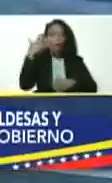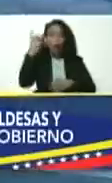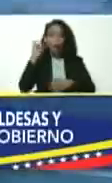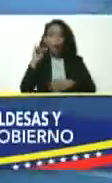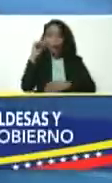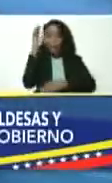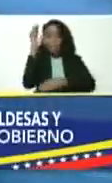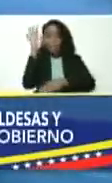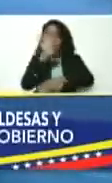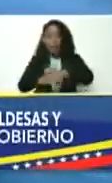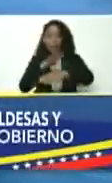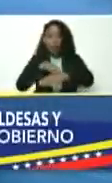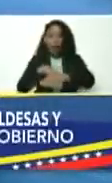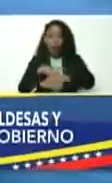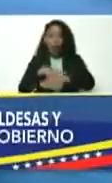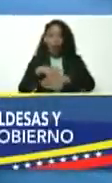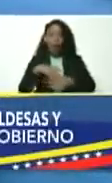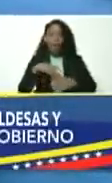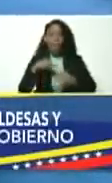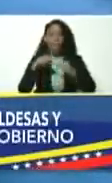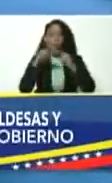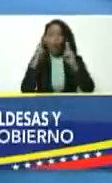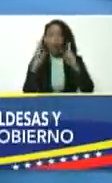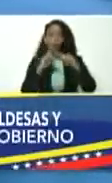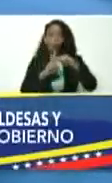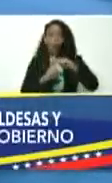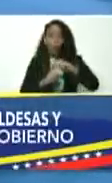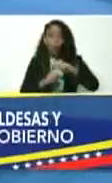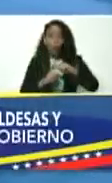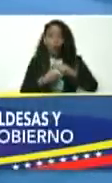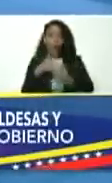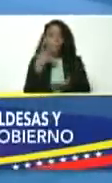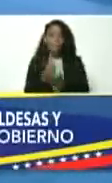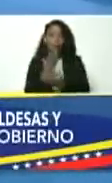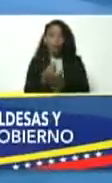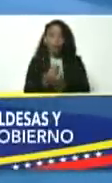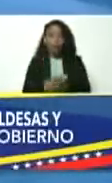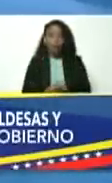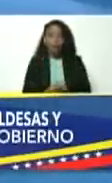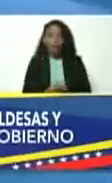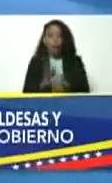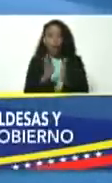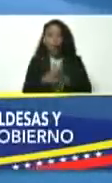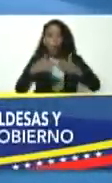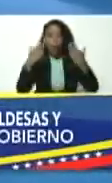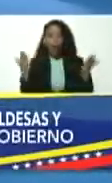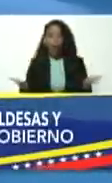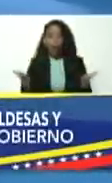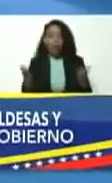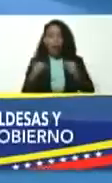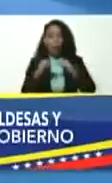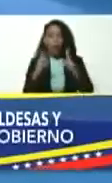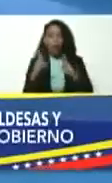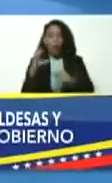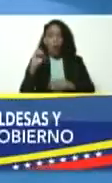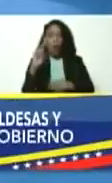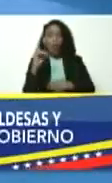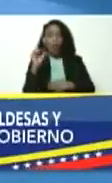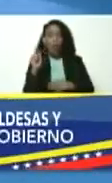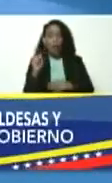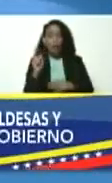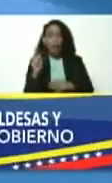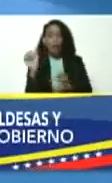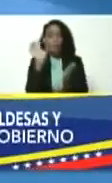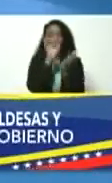barcelona puerto la cruz maturín cumaná puerto dar la asunción